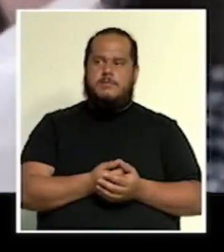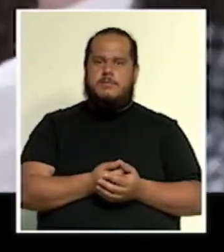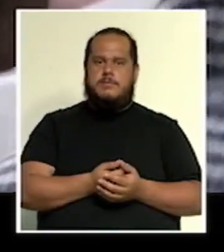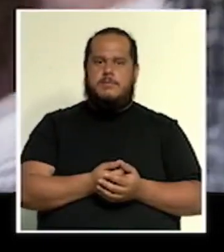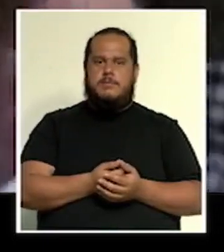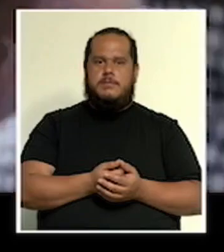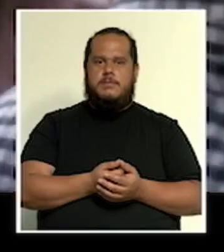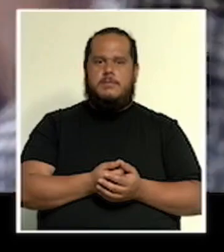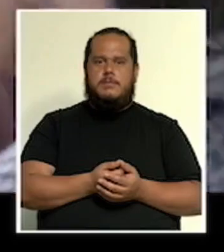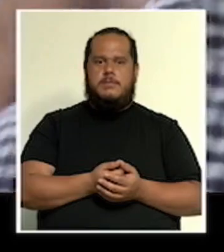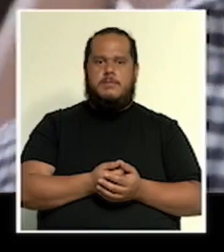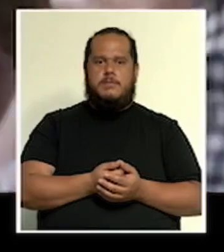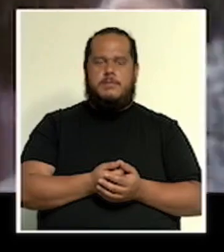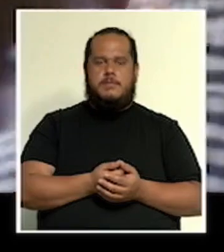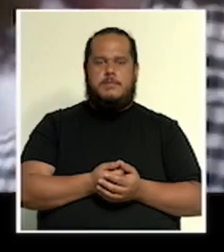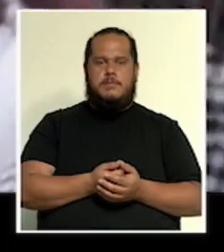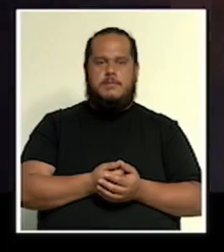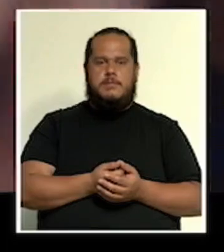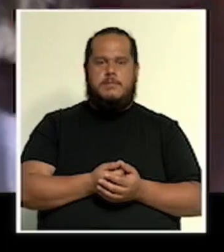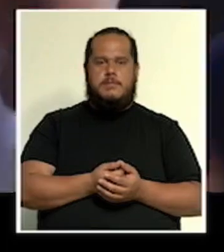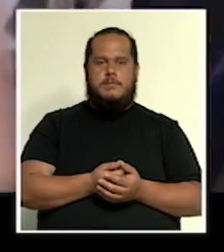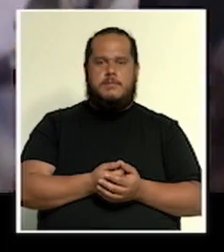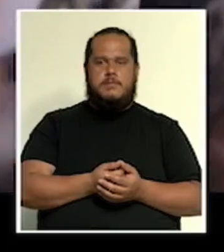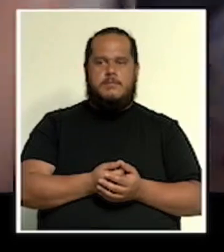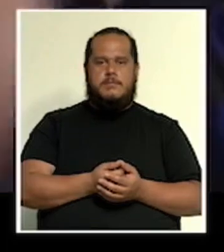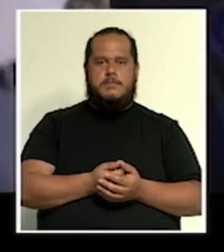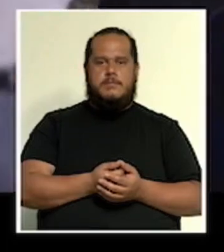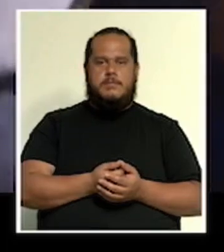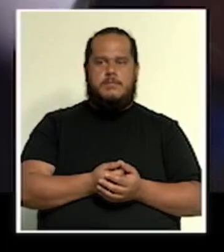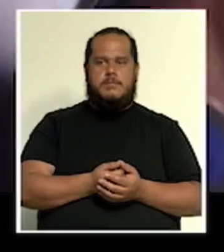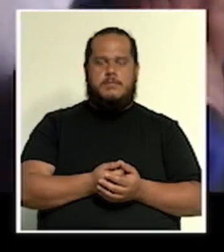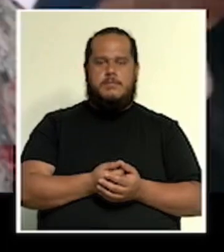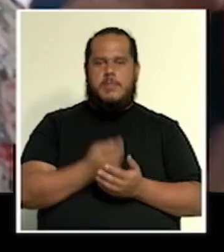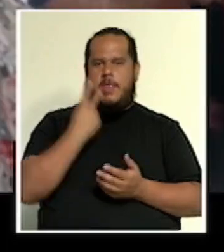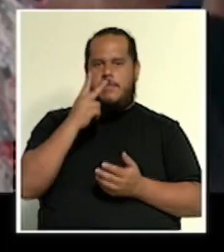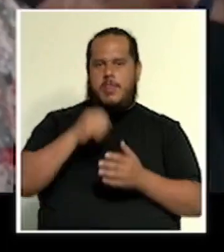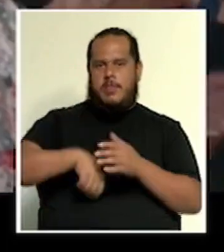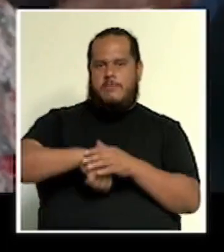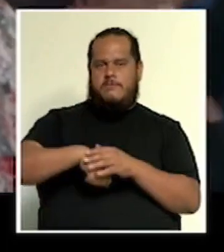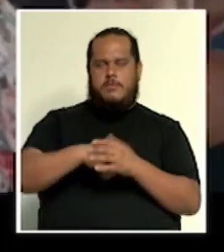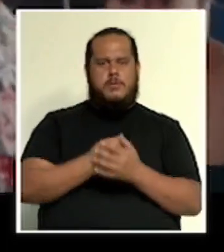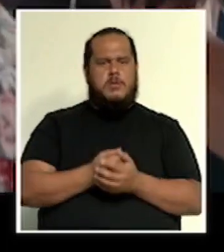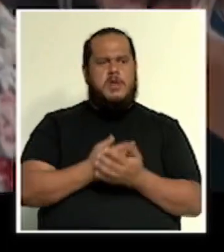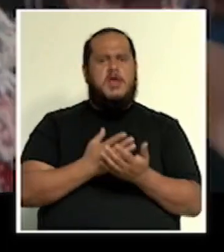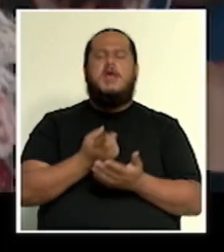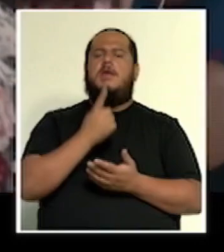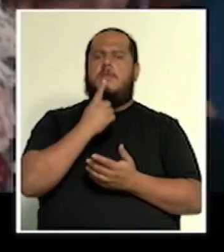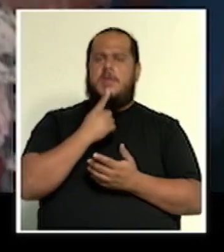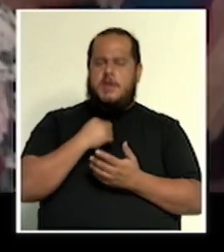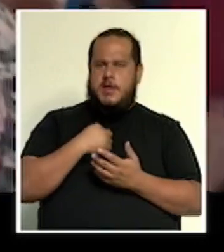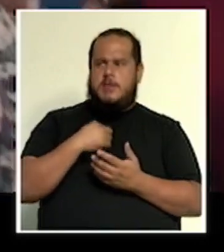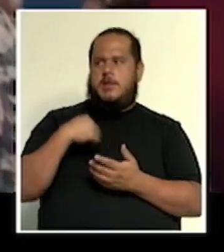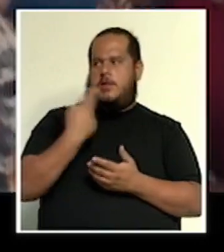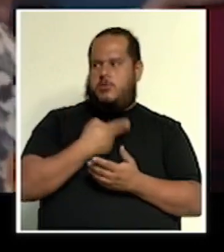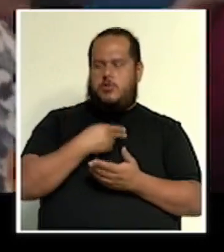clara de juego. Carvajal busca quien se le abre. Pobre la pelota para Kinder Mora. Me dijiste en clase que íbamos a